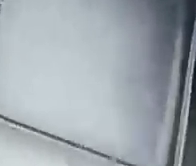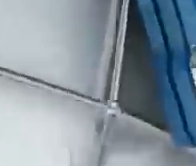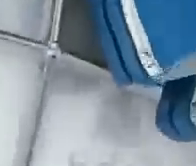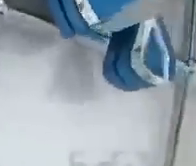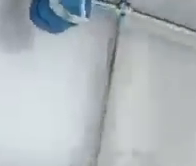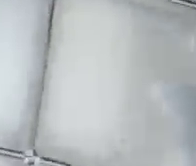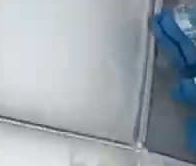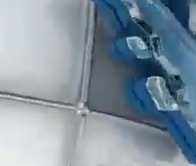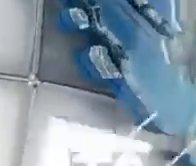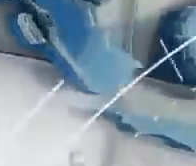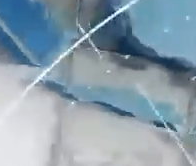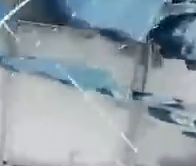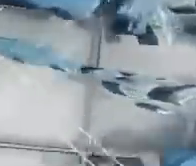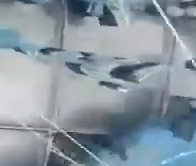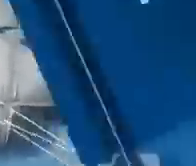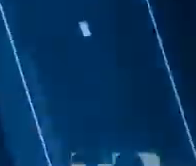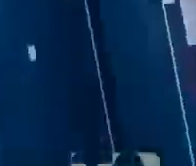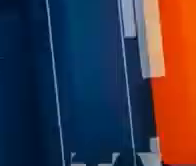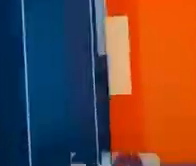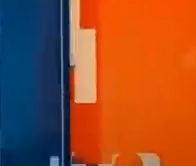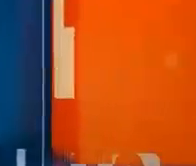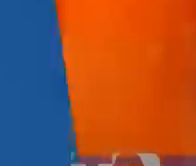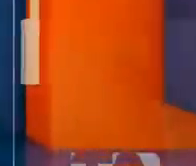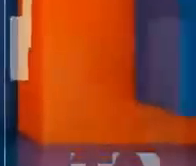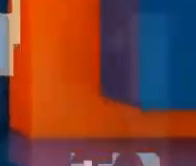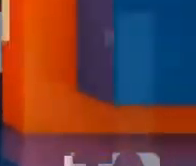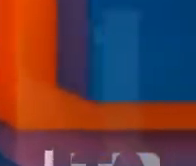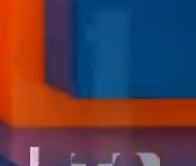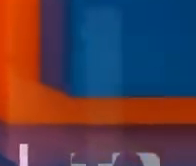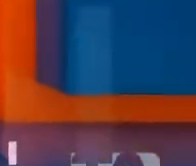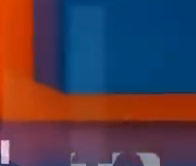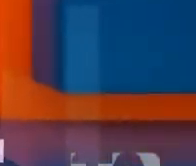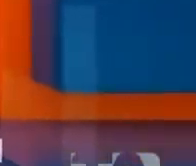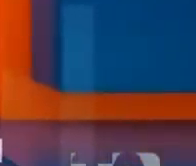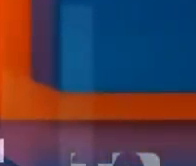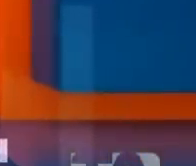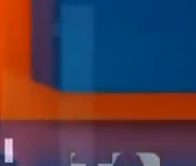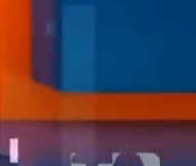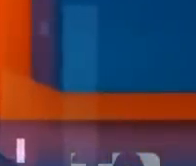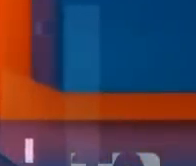teleamazonas presenta 24 horas con lis valarezo